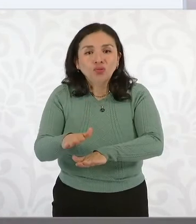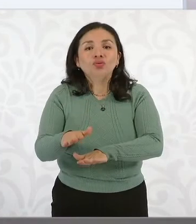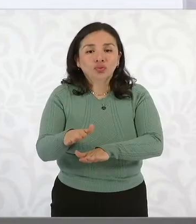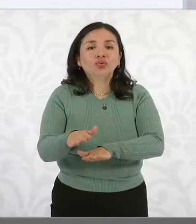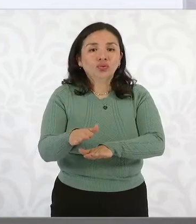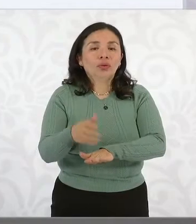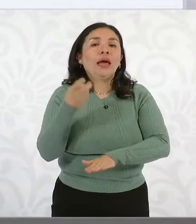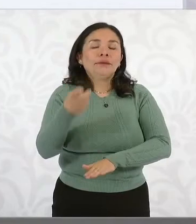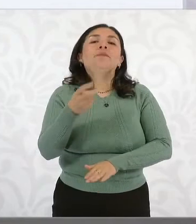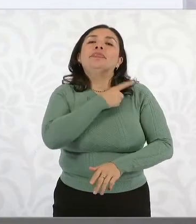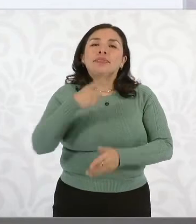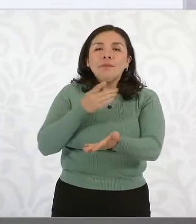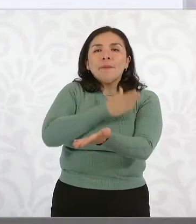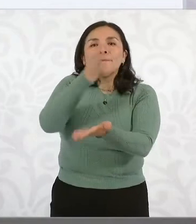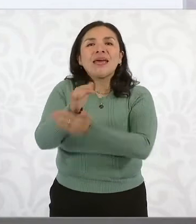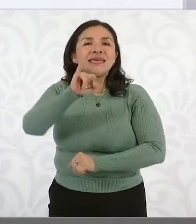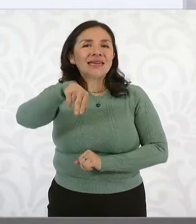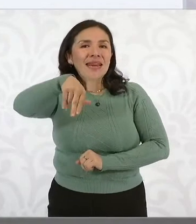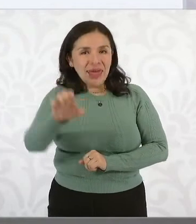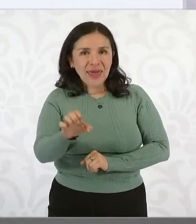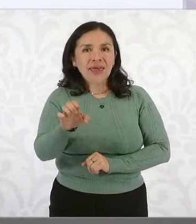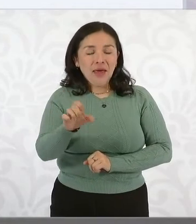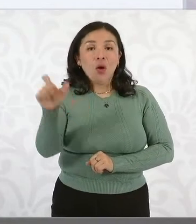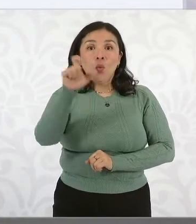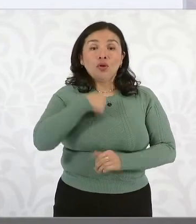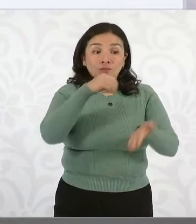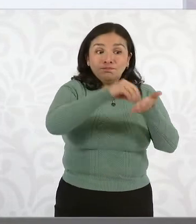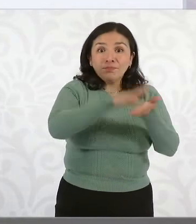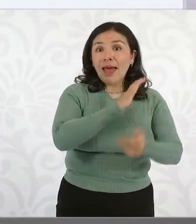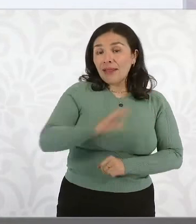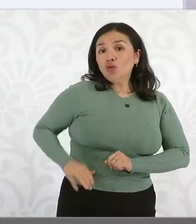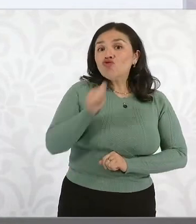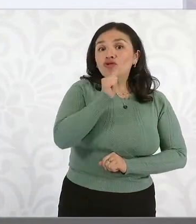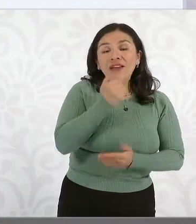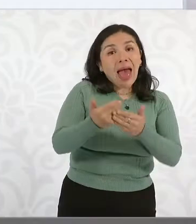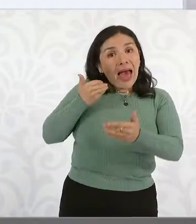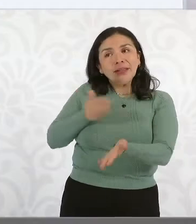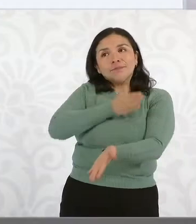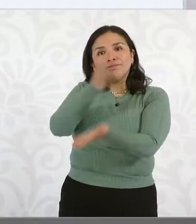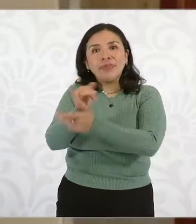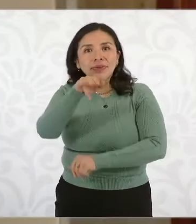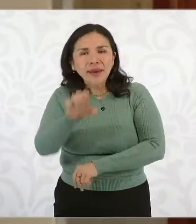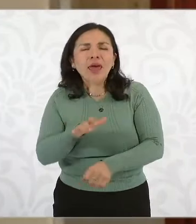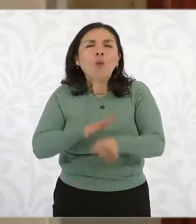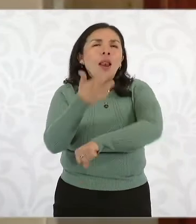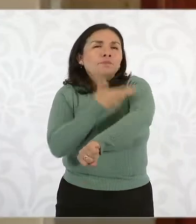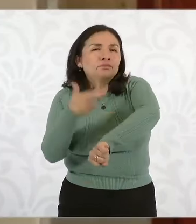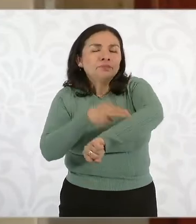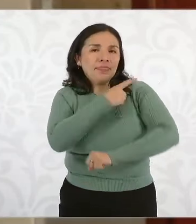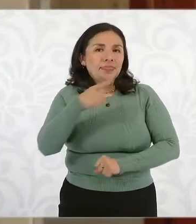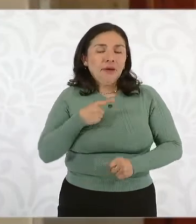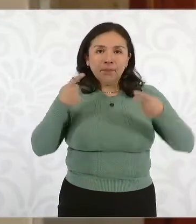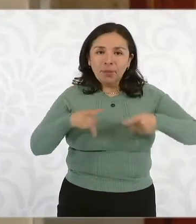es recurrir al INE previo a ser registrado como candidato, y todos los pasos que debería hacer una persona